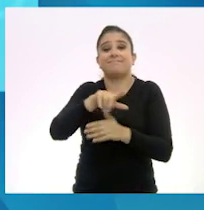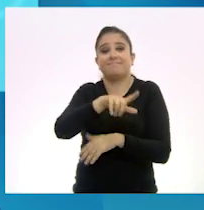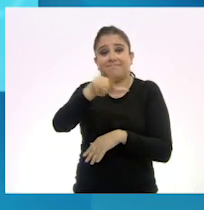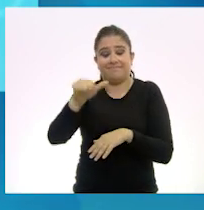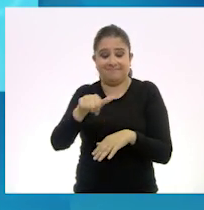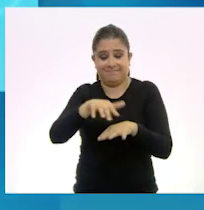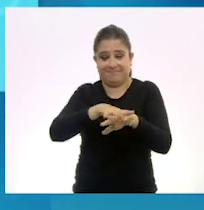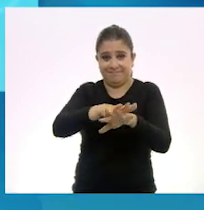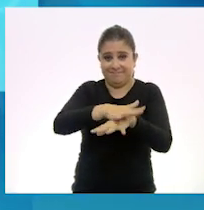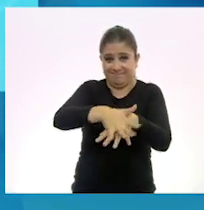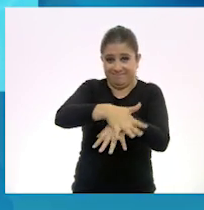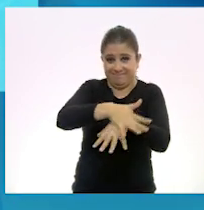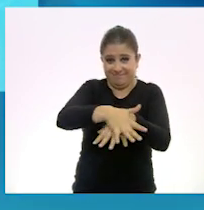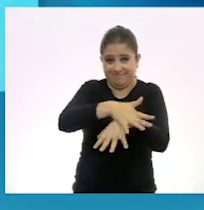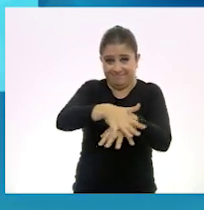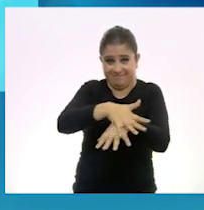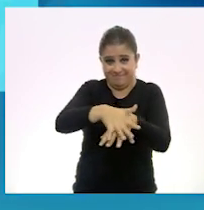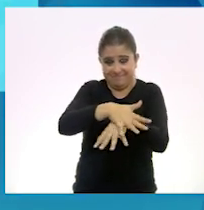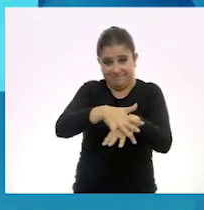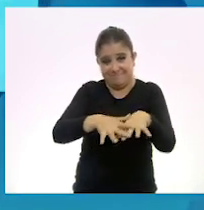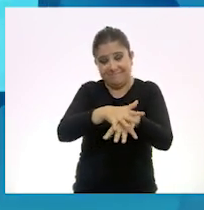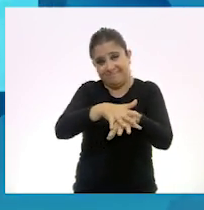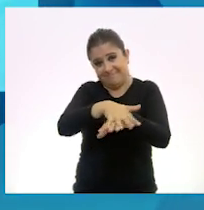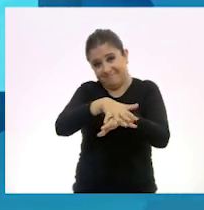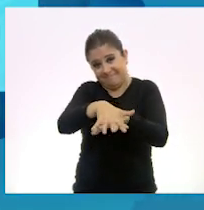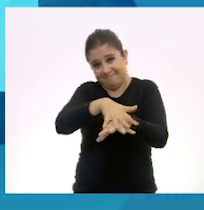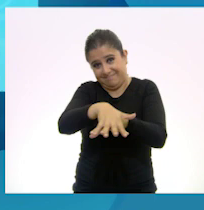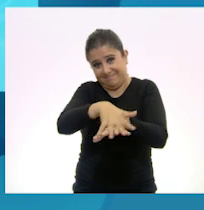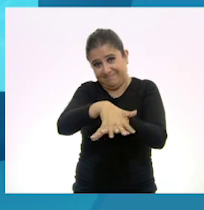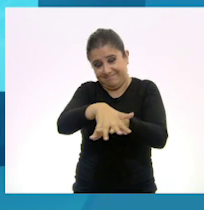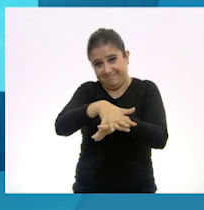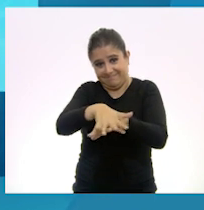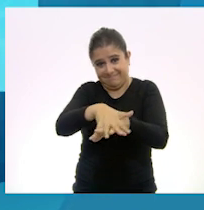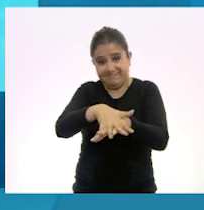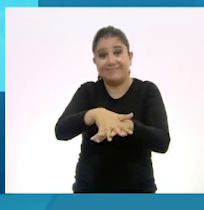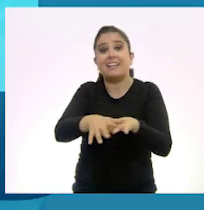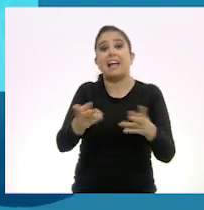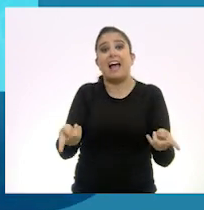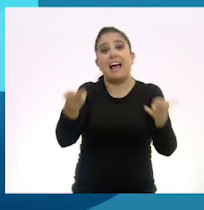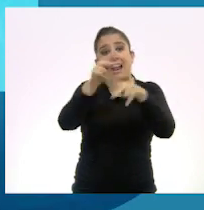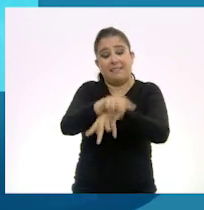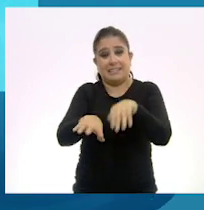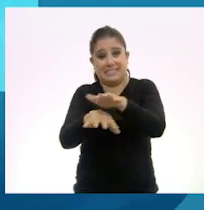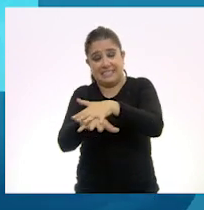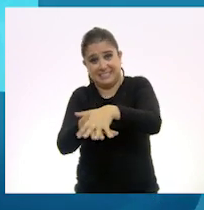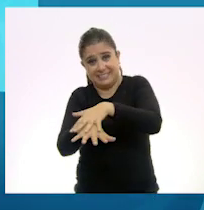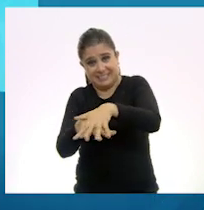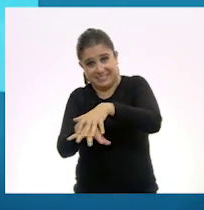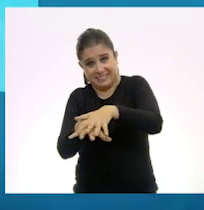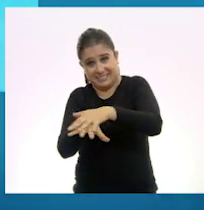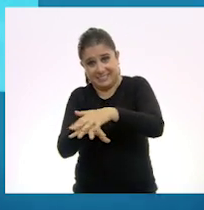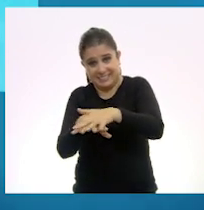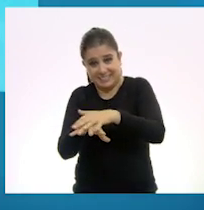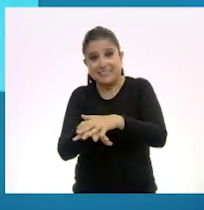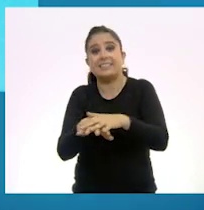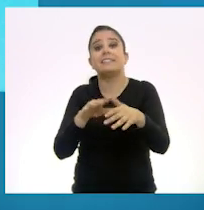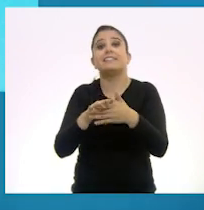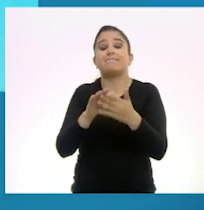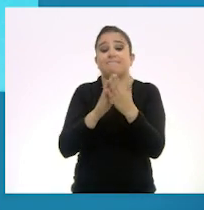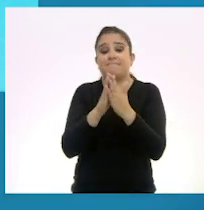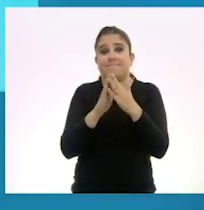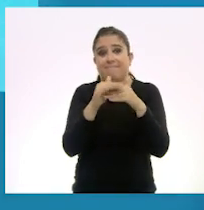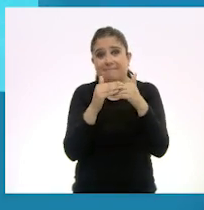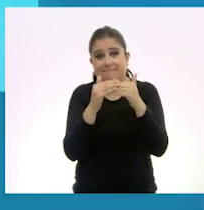la palma de una de tus manos contra el dorso de la otra, entrelazando los dedos. Repite lo mismo con la otra mano. Frota los